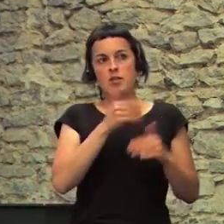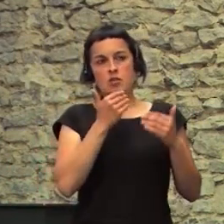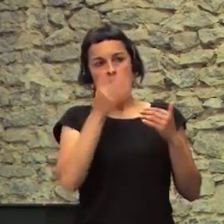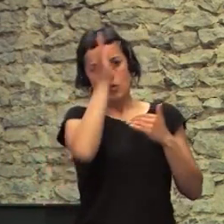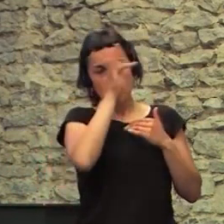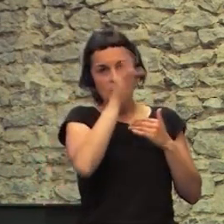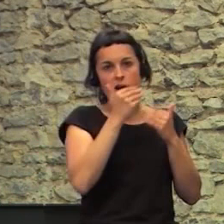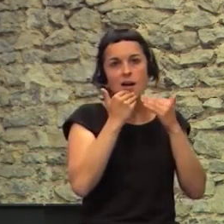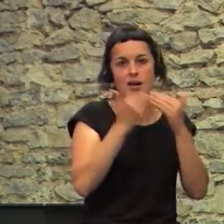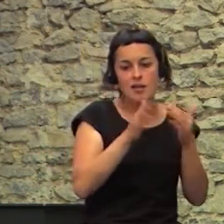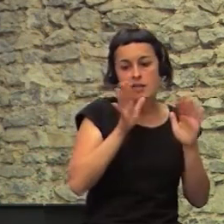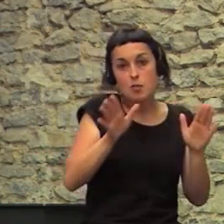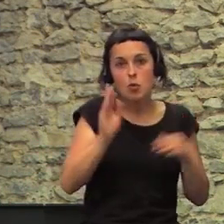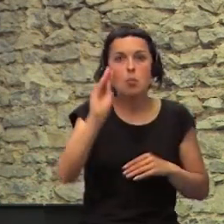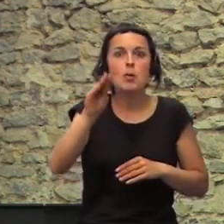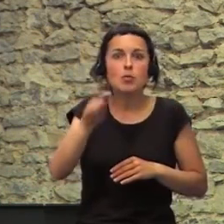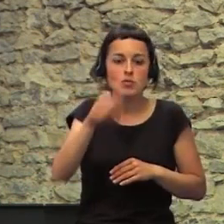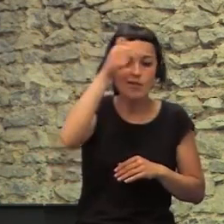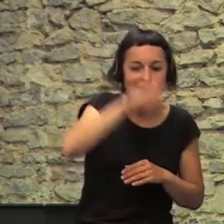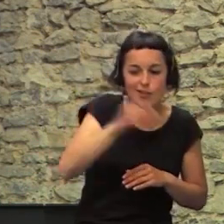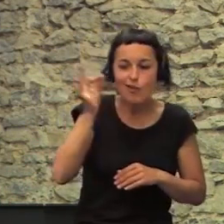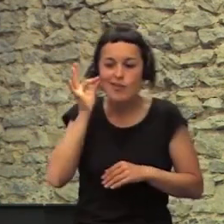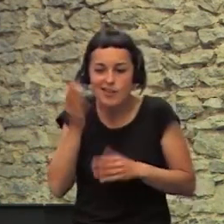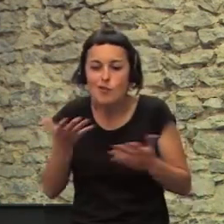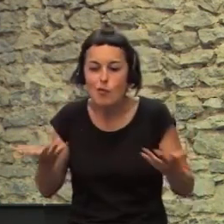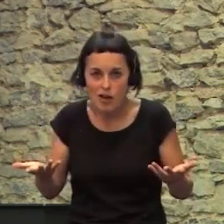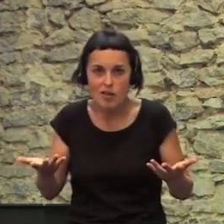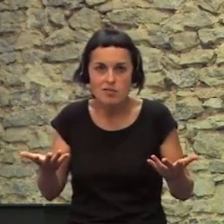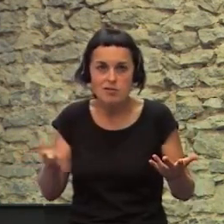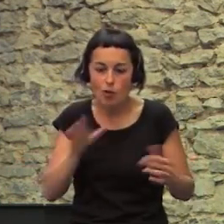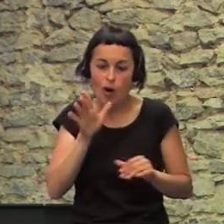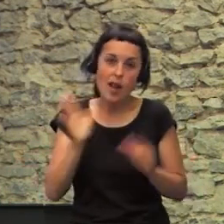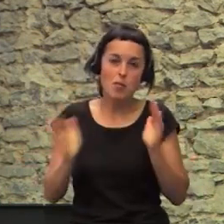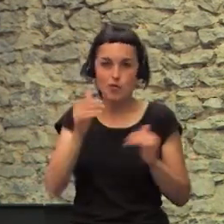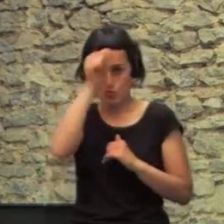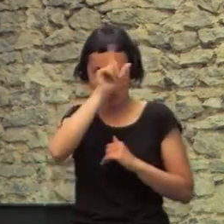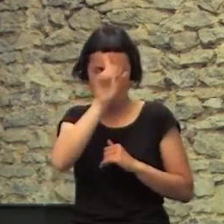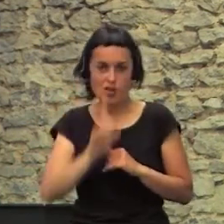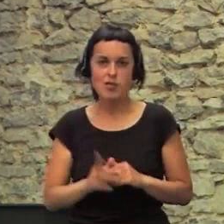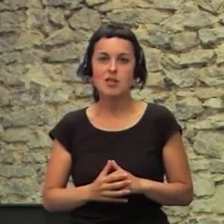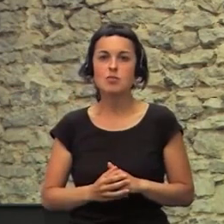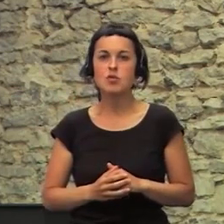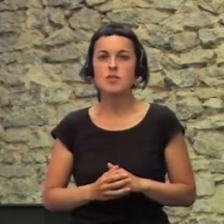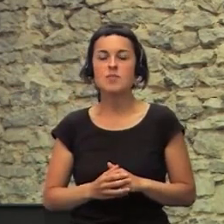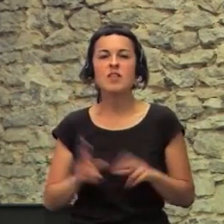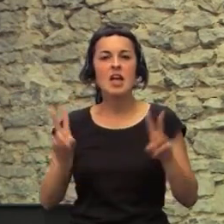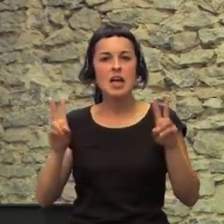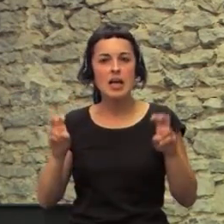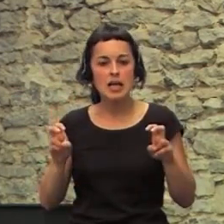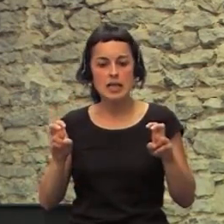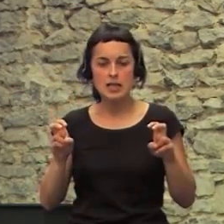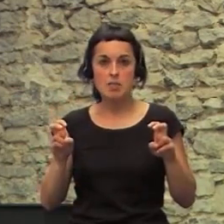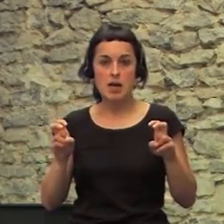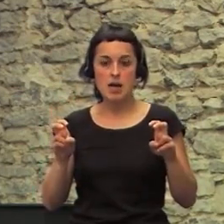es niño o niña, ¿no? El decir, bueno, pues no lo sabemos todavía. El tema de la decisión del sexo, los casos en los que se nace, que